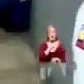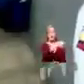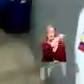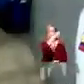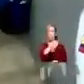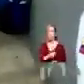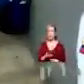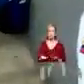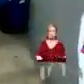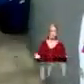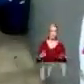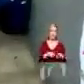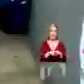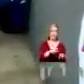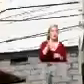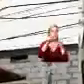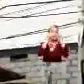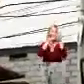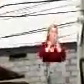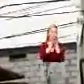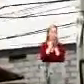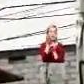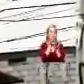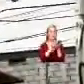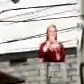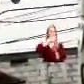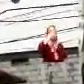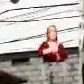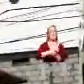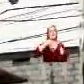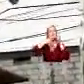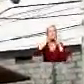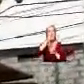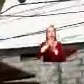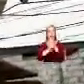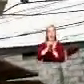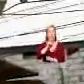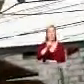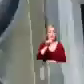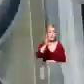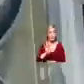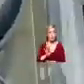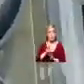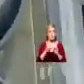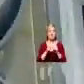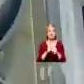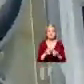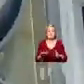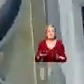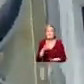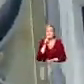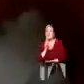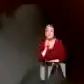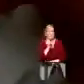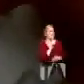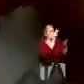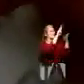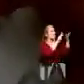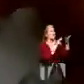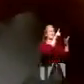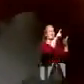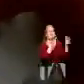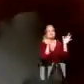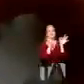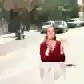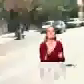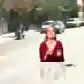concurso. Pero esta empresa brindaría servicios únicamente hasta finales de diciembre de este año. El problema por resolver es, ahora, ¿quién hará las lecturas